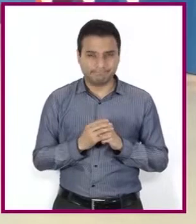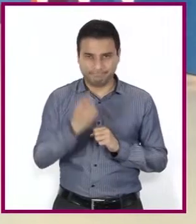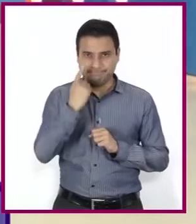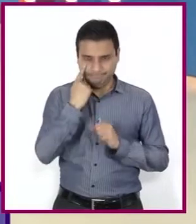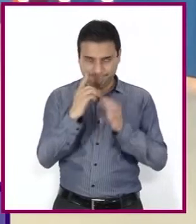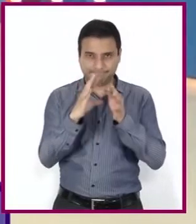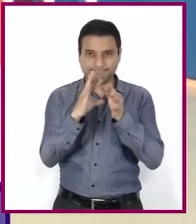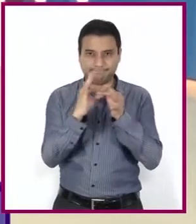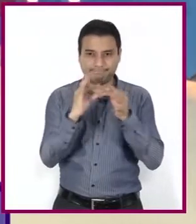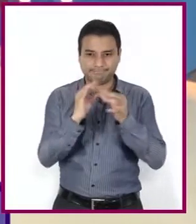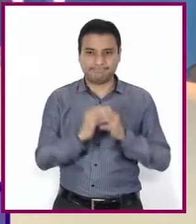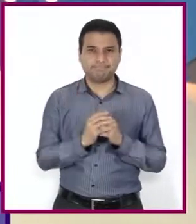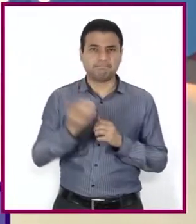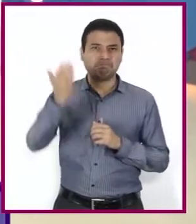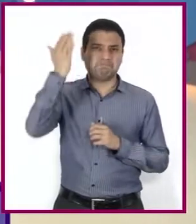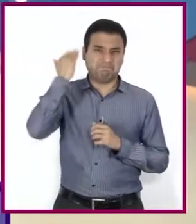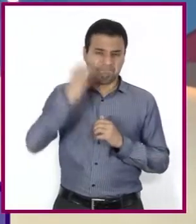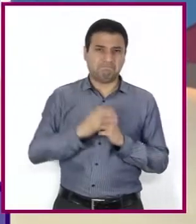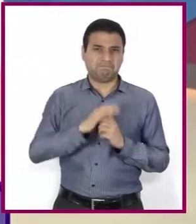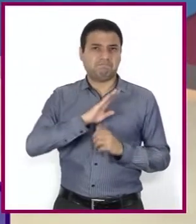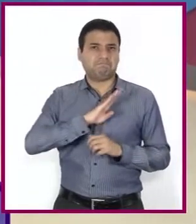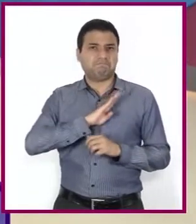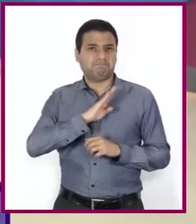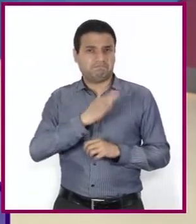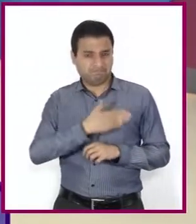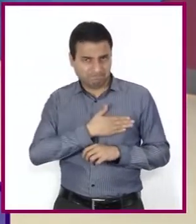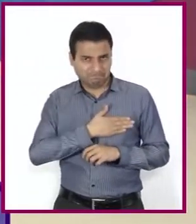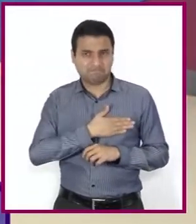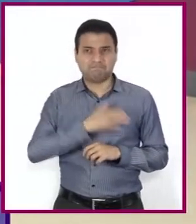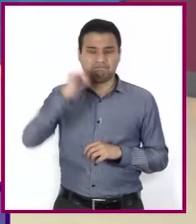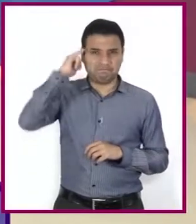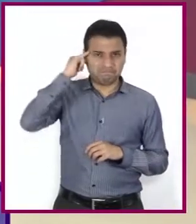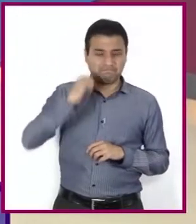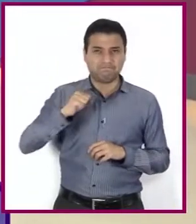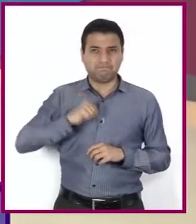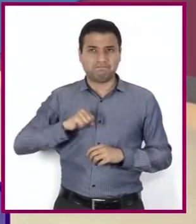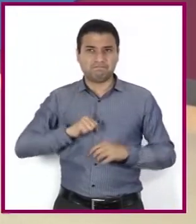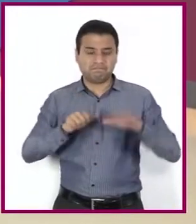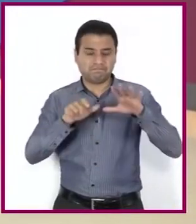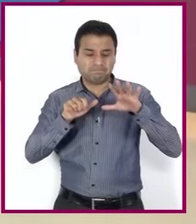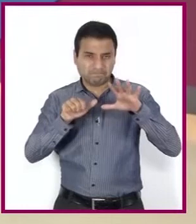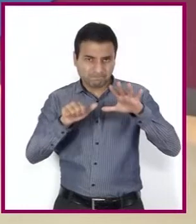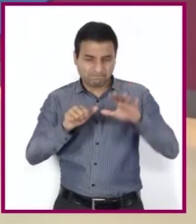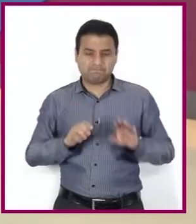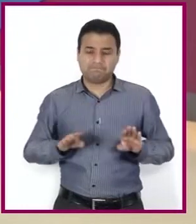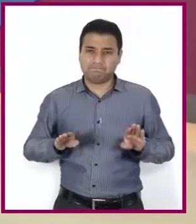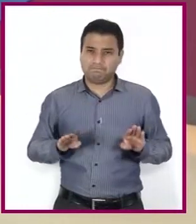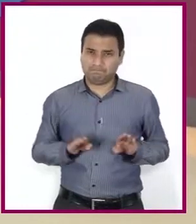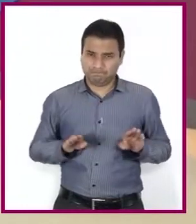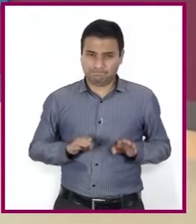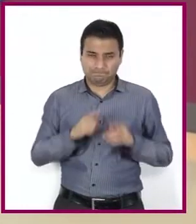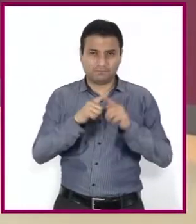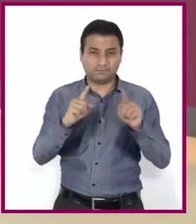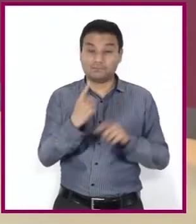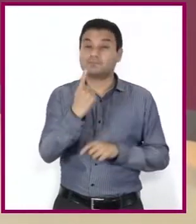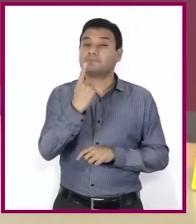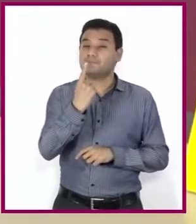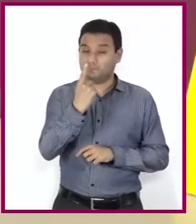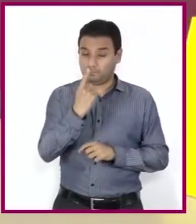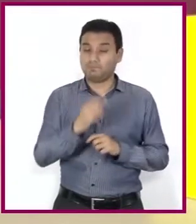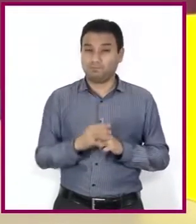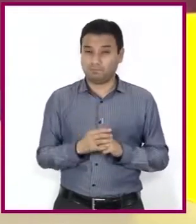Si bien la sociedad española y mexica del siglo XVI tenían muchas diferencias, había algo en lo que se parecían